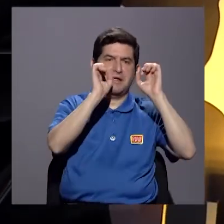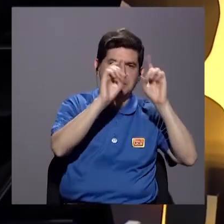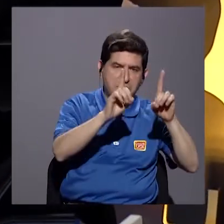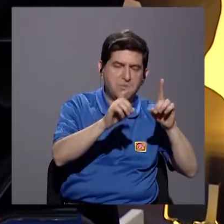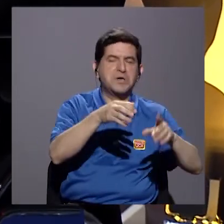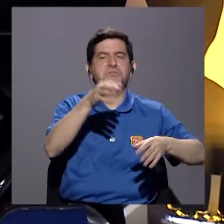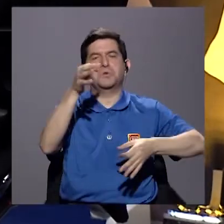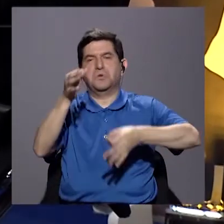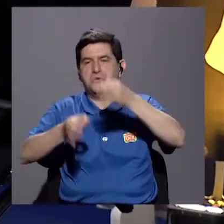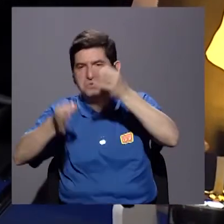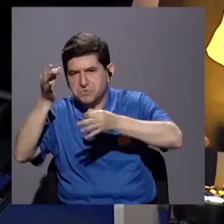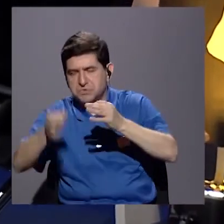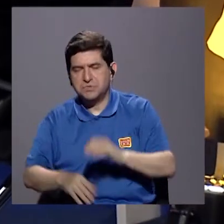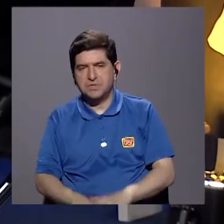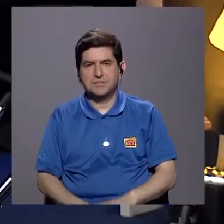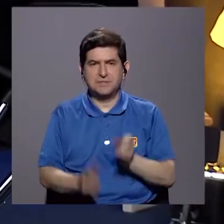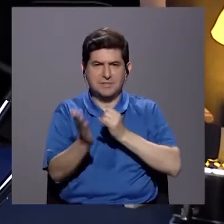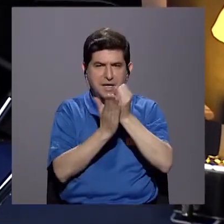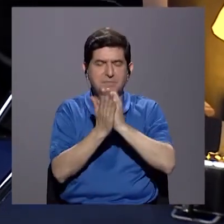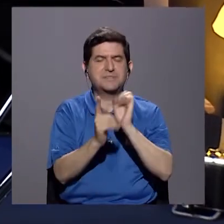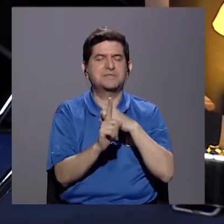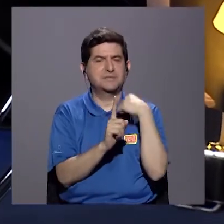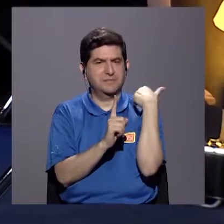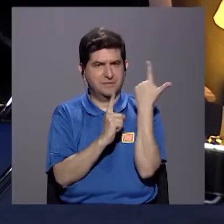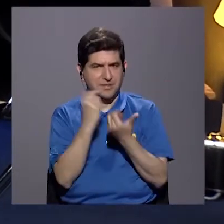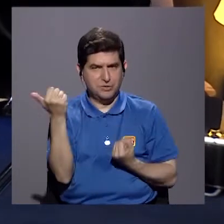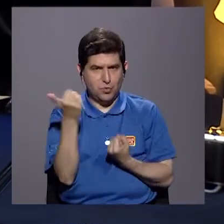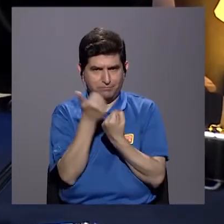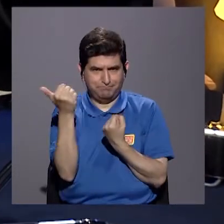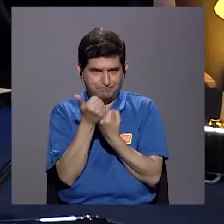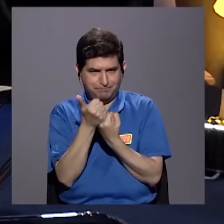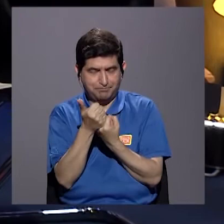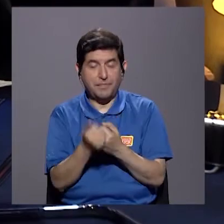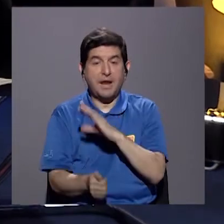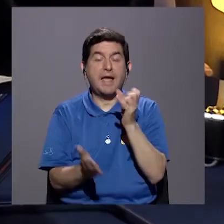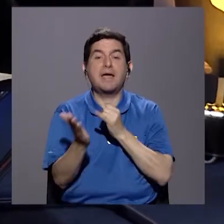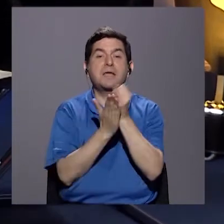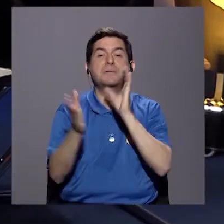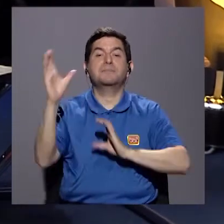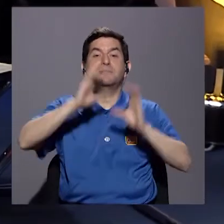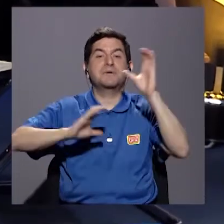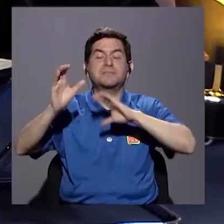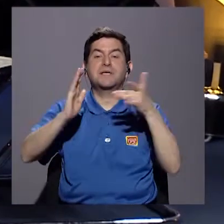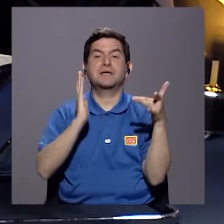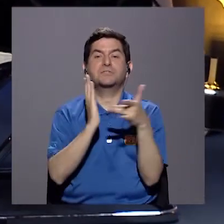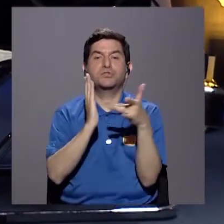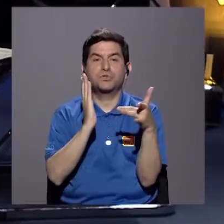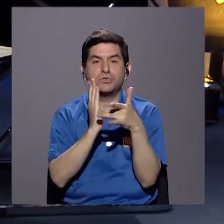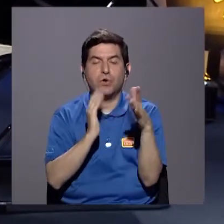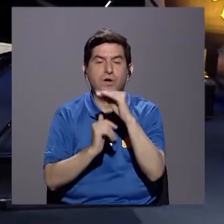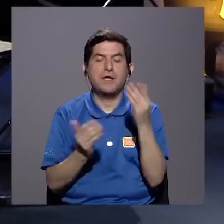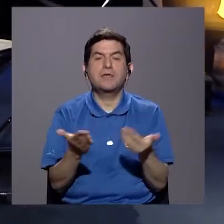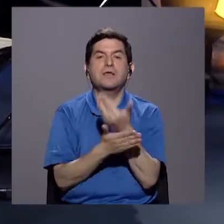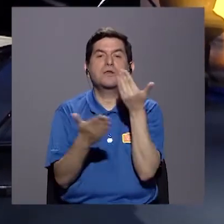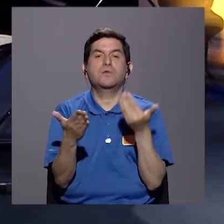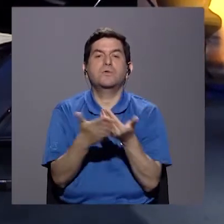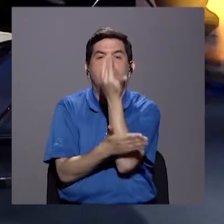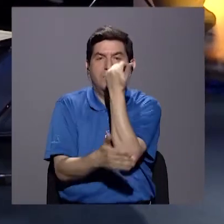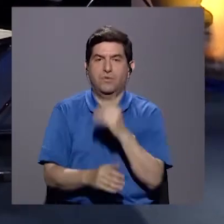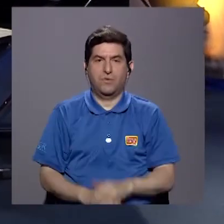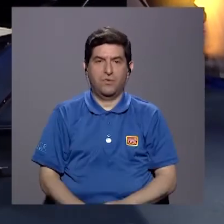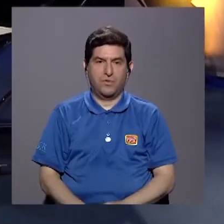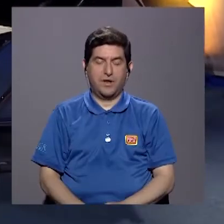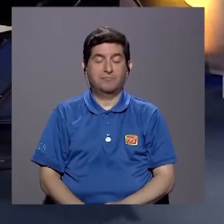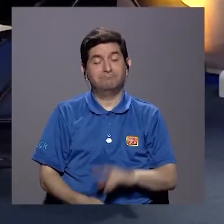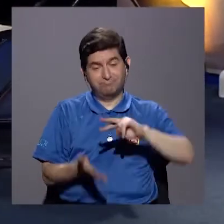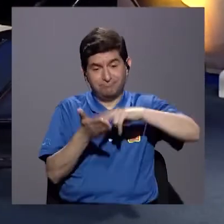la justicia, que es como la investigación social que apoya a CONARE, y la investigación científica, tecnológica y de innovación, que es el